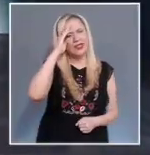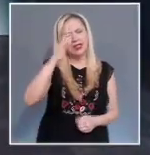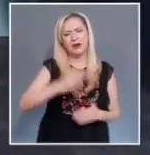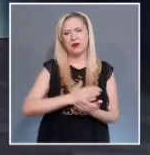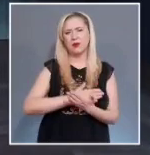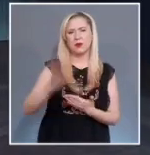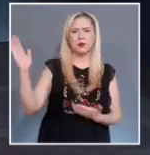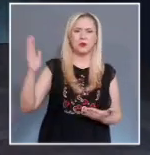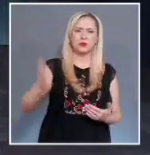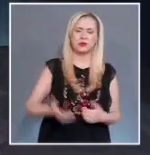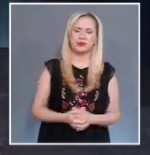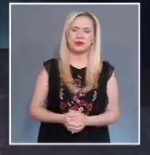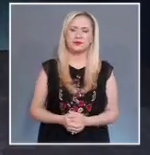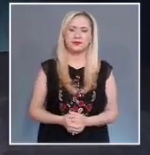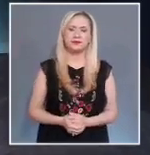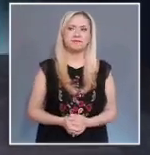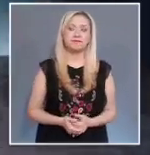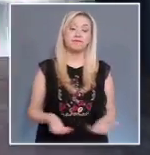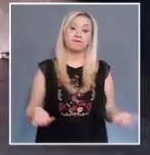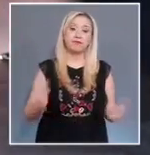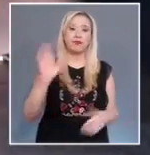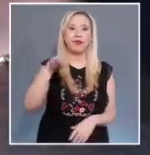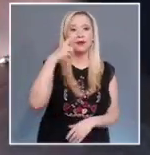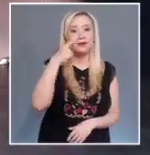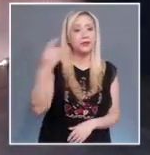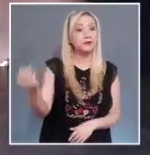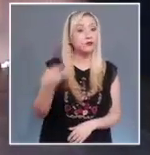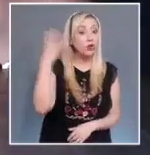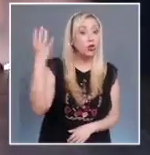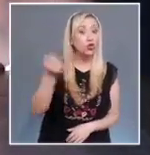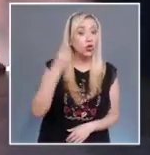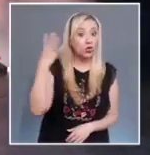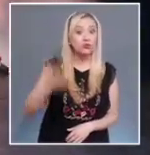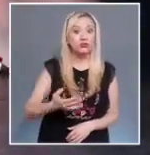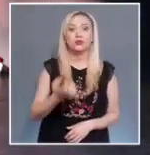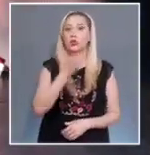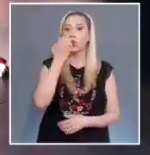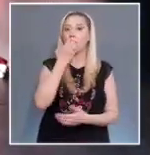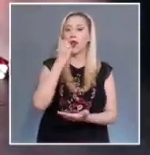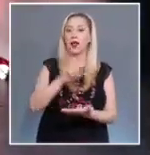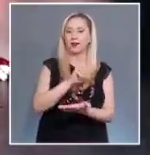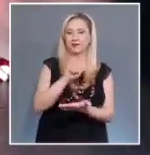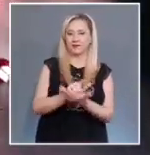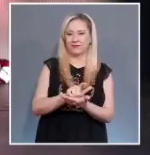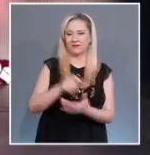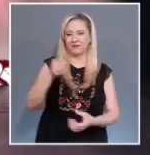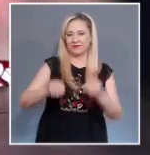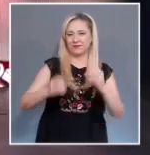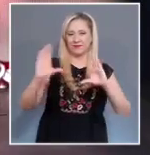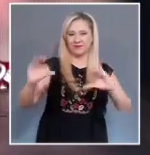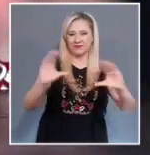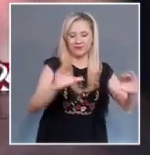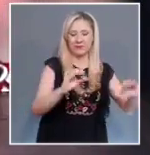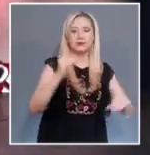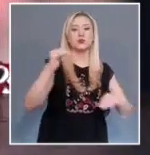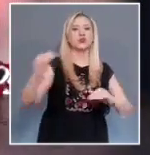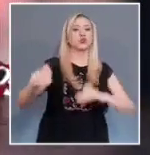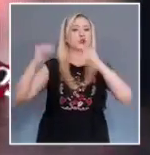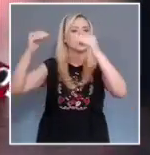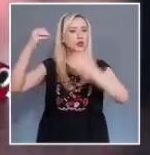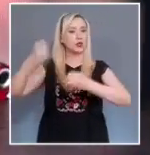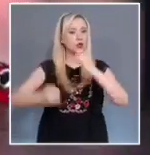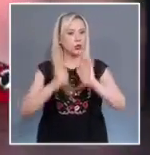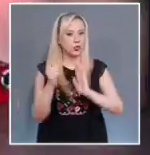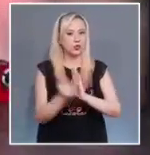Y mire, durante un foro organizado por la Escuela Judicial Electoral se recordó que la Suprema Corte y la Sala Superior del Tribunal Electoral han